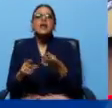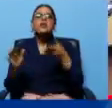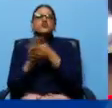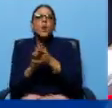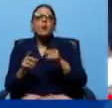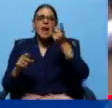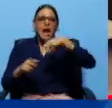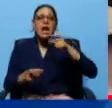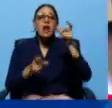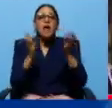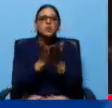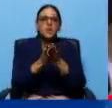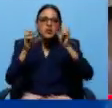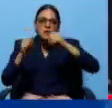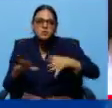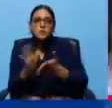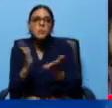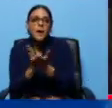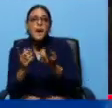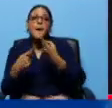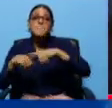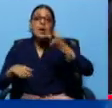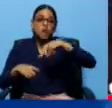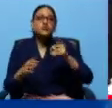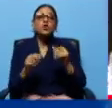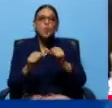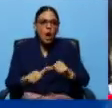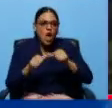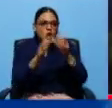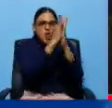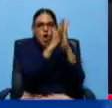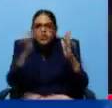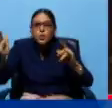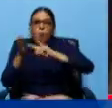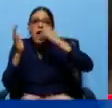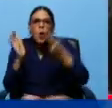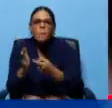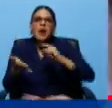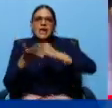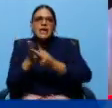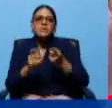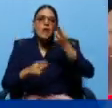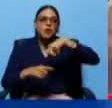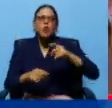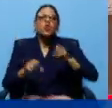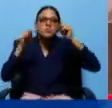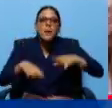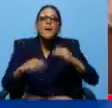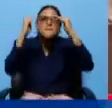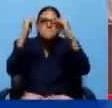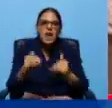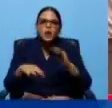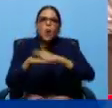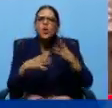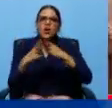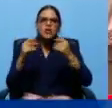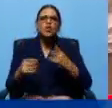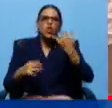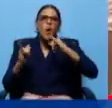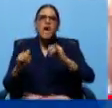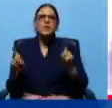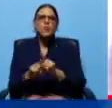escolar. En aquellas instituciones donde hay continuidad educativa, esa deserción escolar tiende a cero. Claro, porque se da la